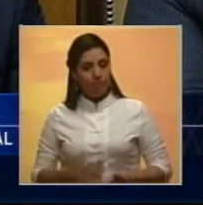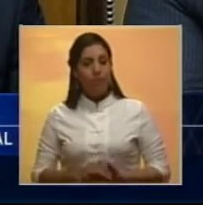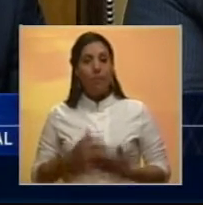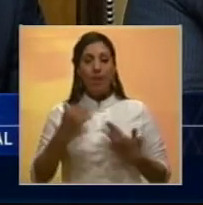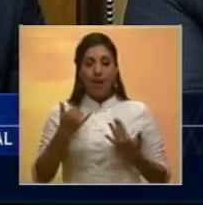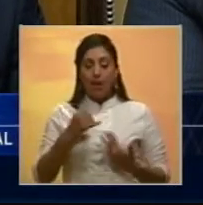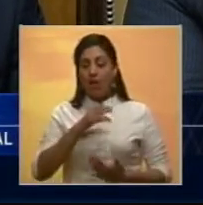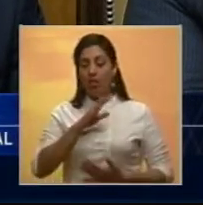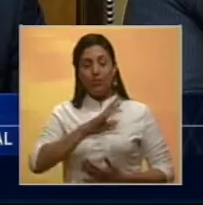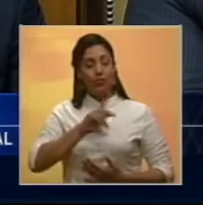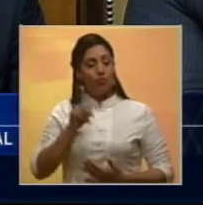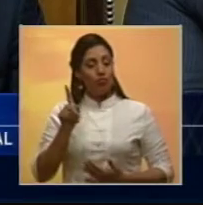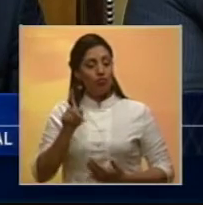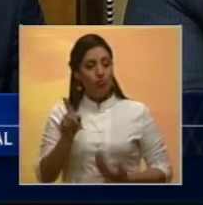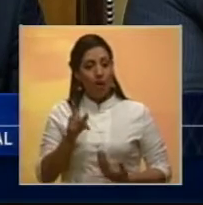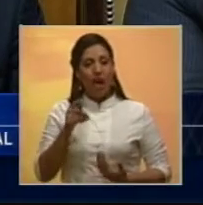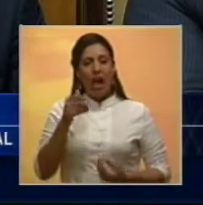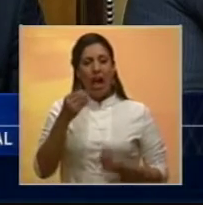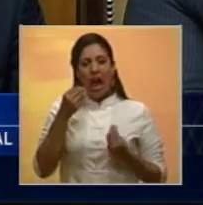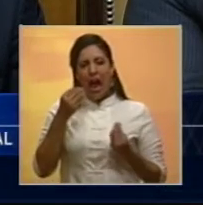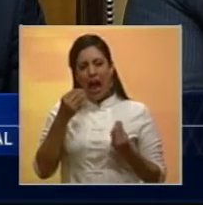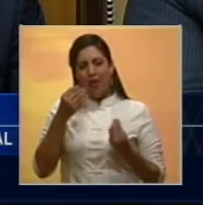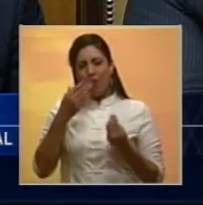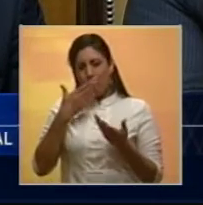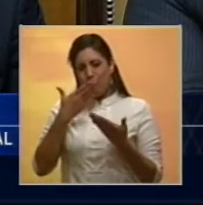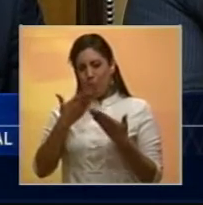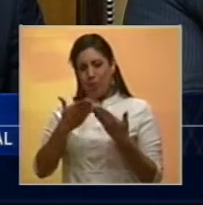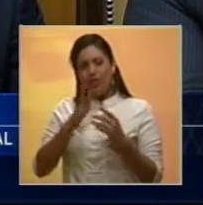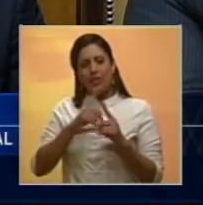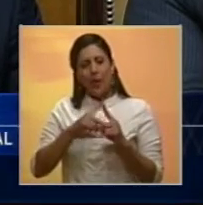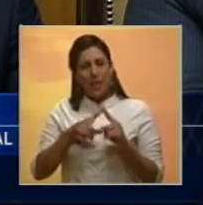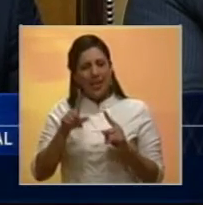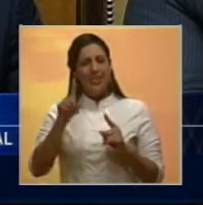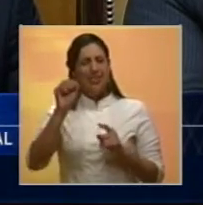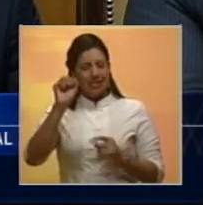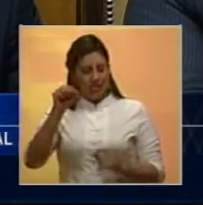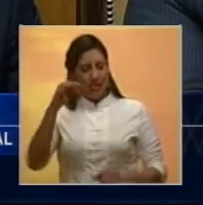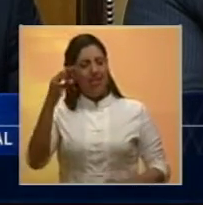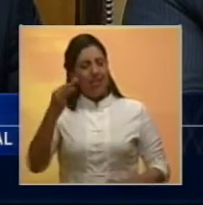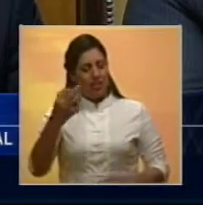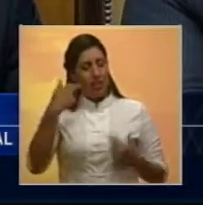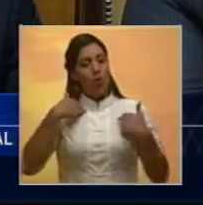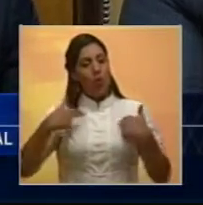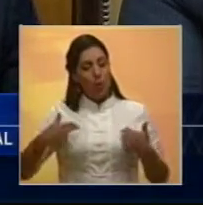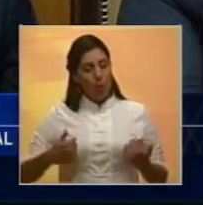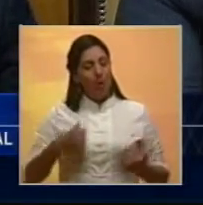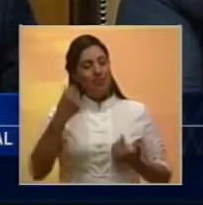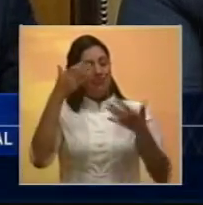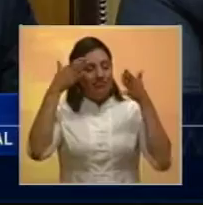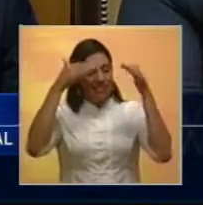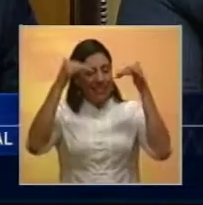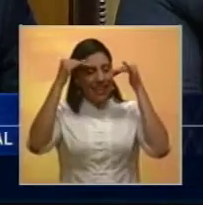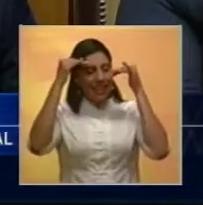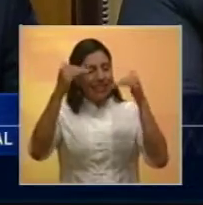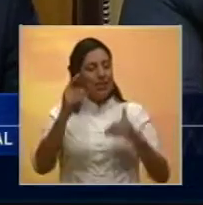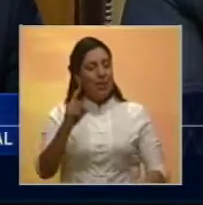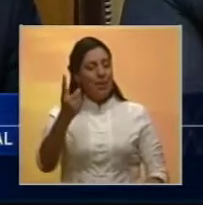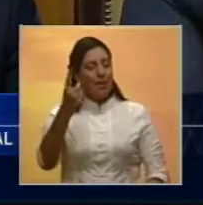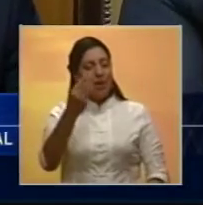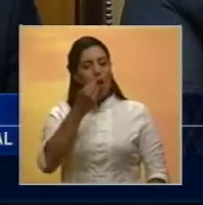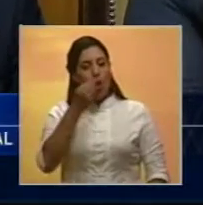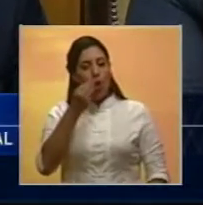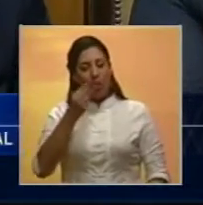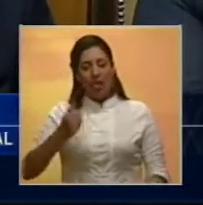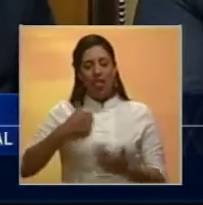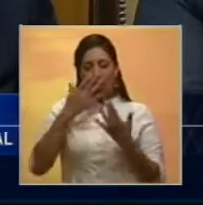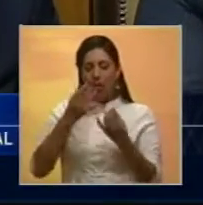Ahora no se trata de un dilema así planteado. Sigue siendo cierto que el ser humano tiene primero necesidad de comer que de